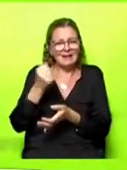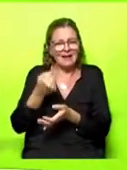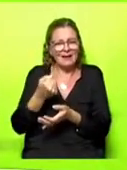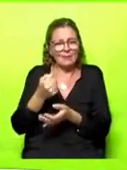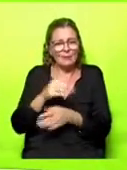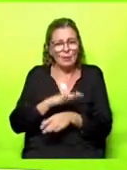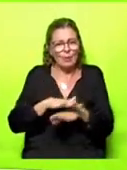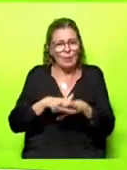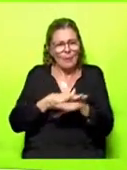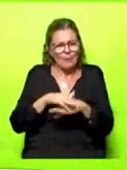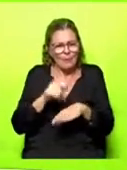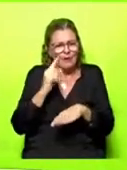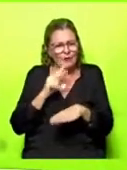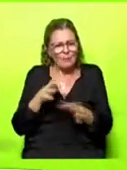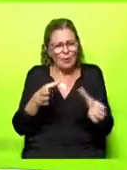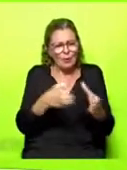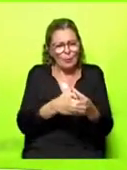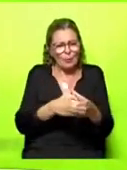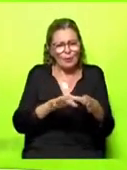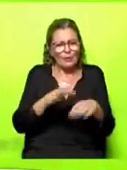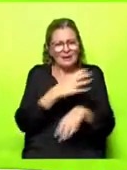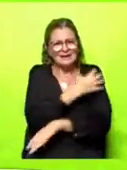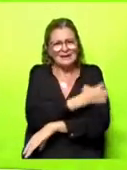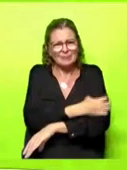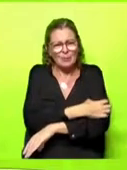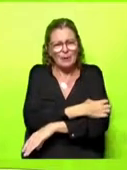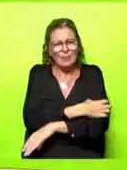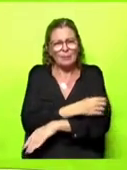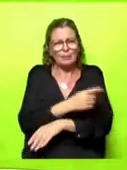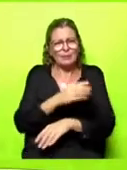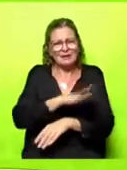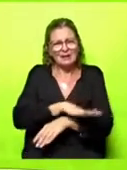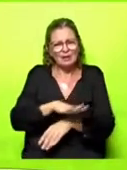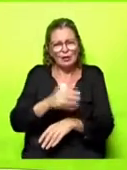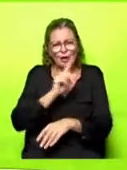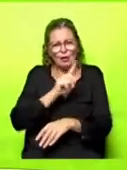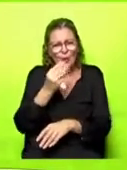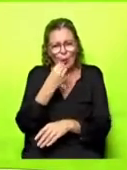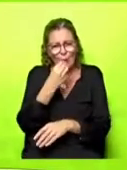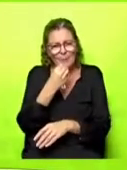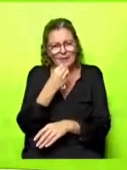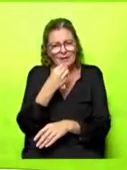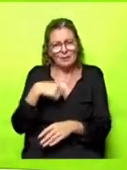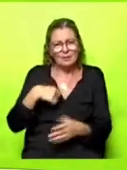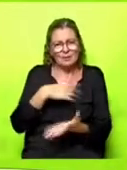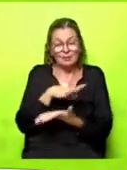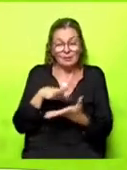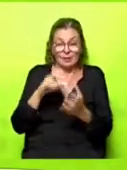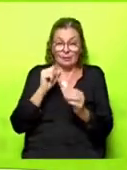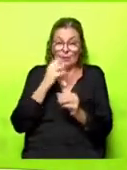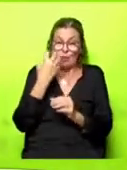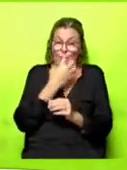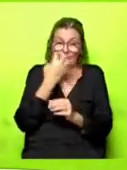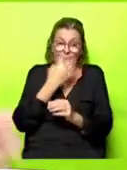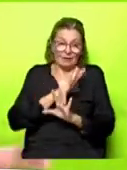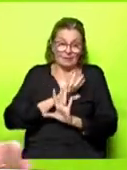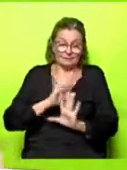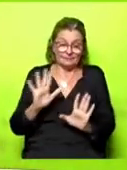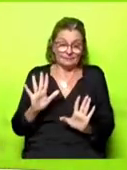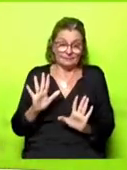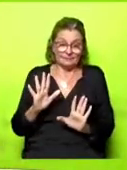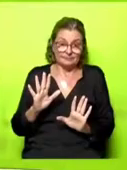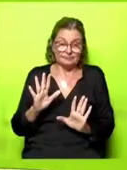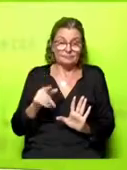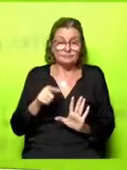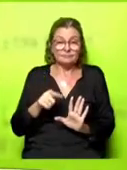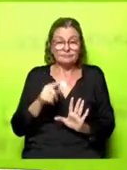gurises por debajo de la línea de la pobreza en este país? Niños que no comen. O sea, es una situación, es alarmante, es horrible. Y aparte hacer énfasis